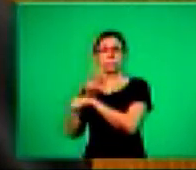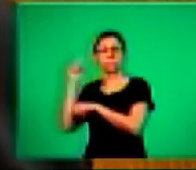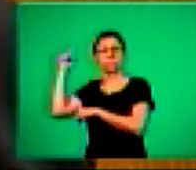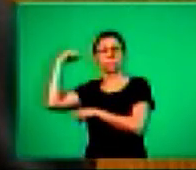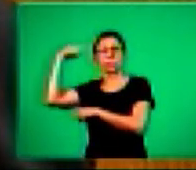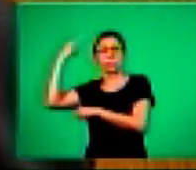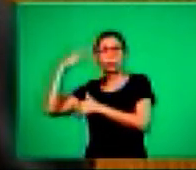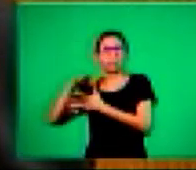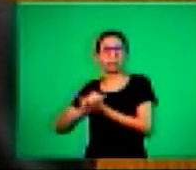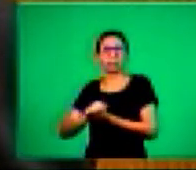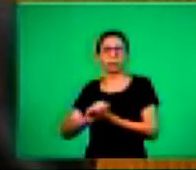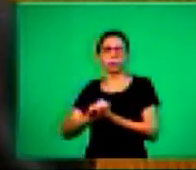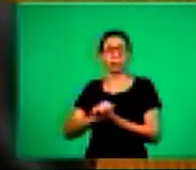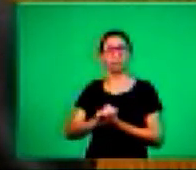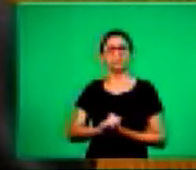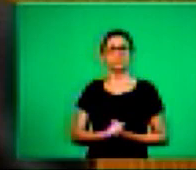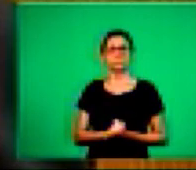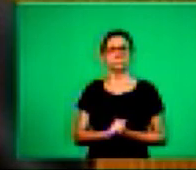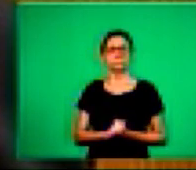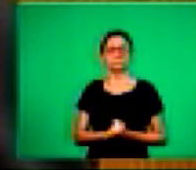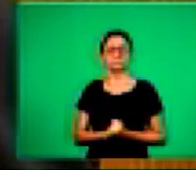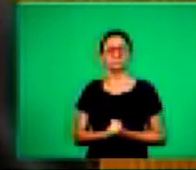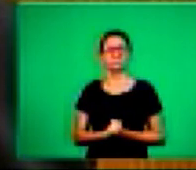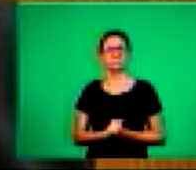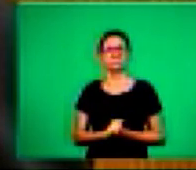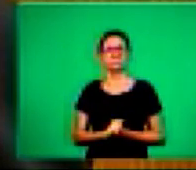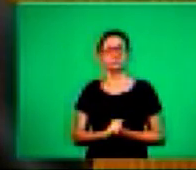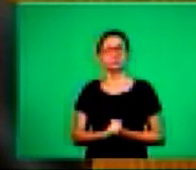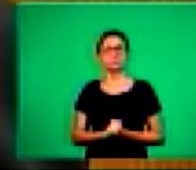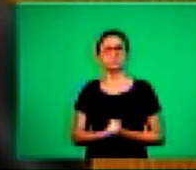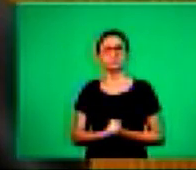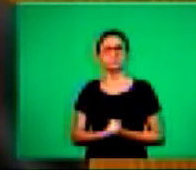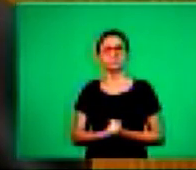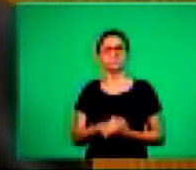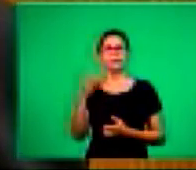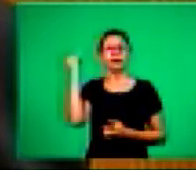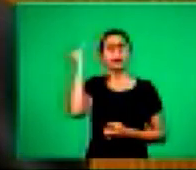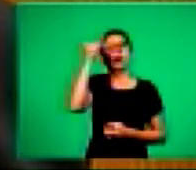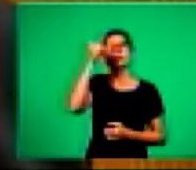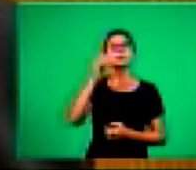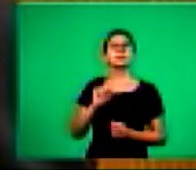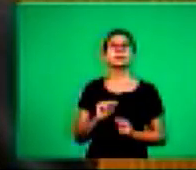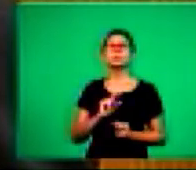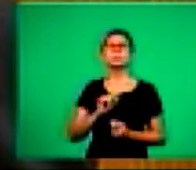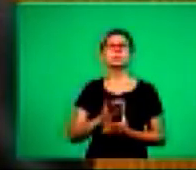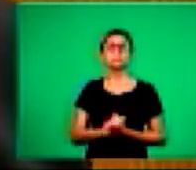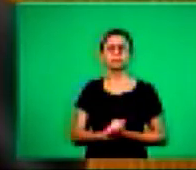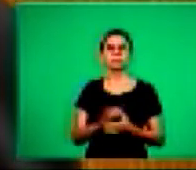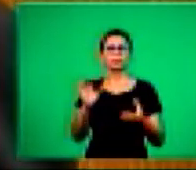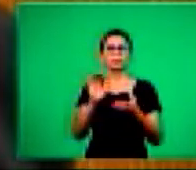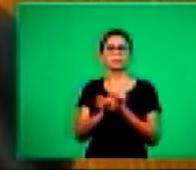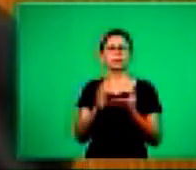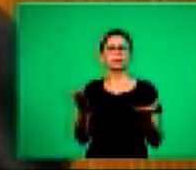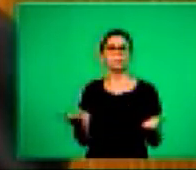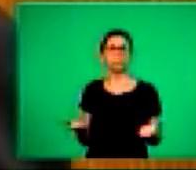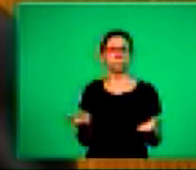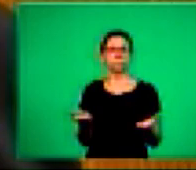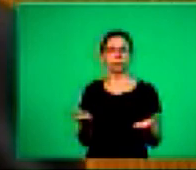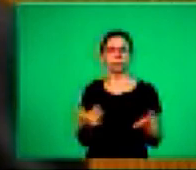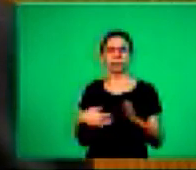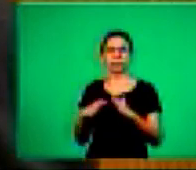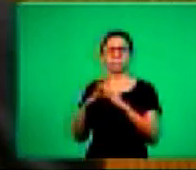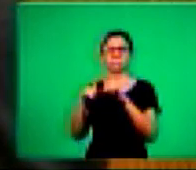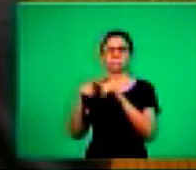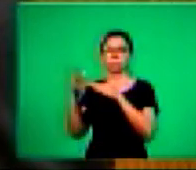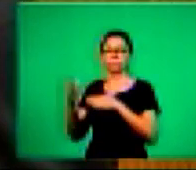profético esta toma por cuenta la alerta del señor jesús para un encuentro con el casamiento de jesús que es el novio con su novia que es la iglesia